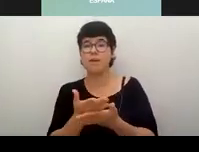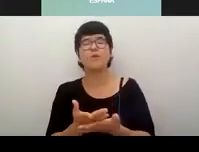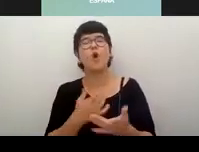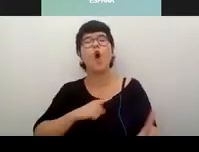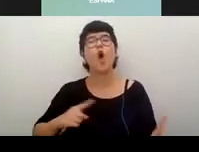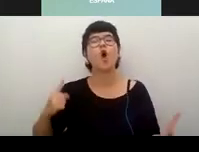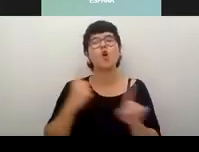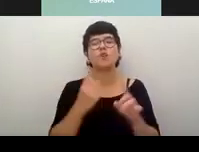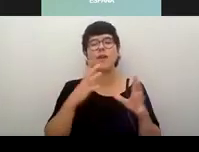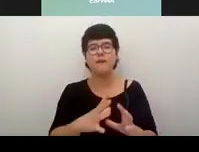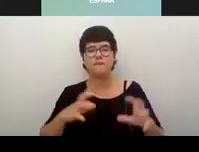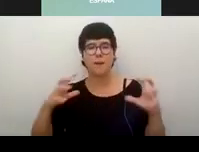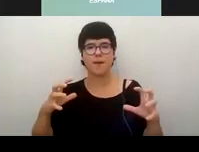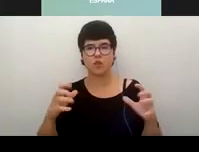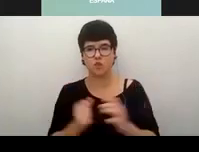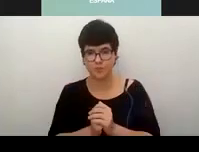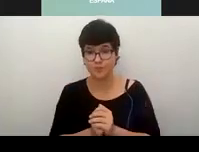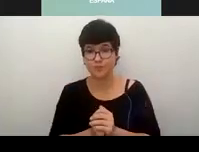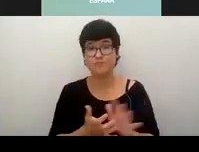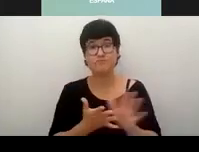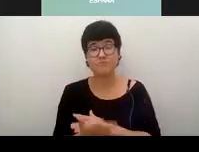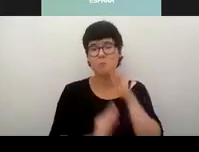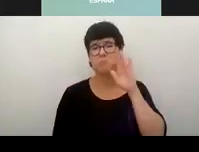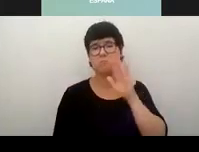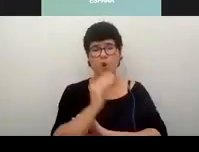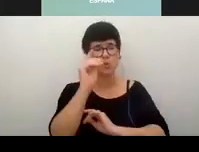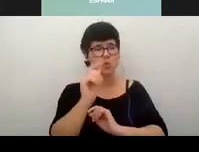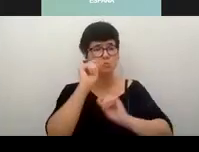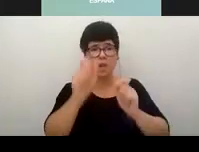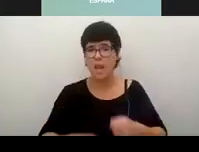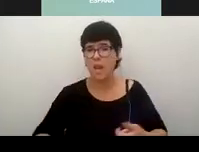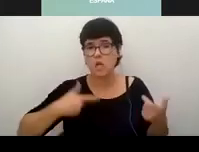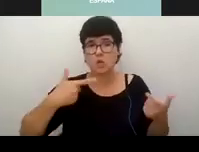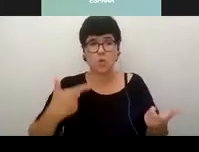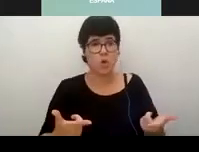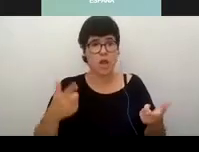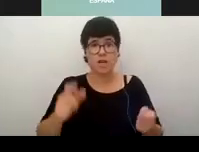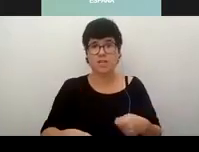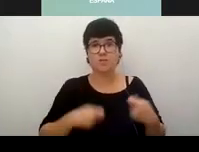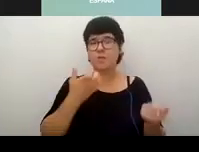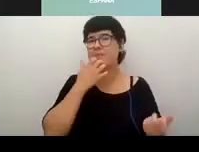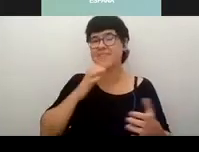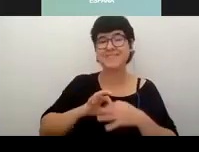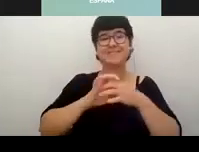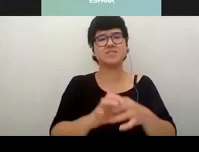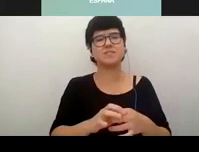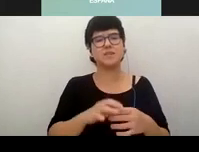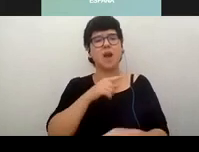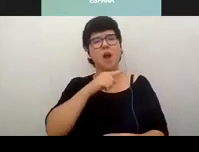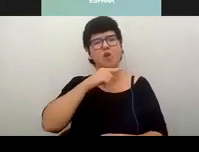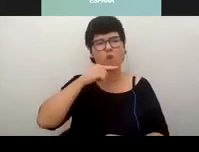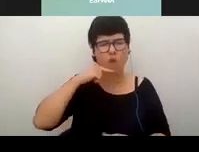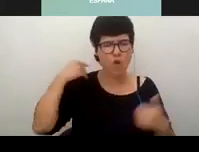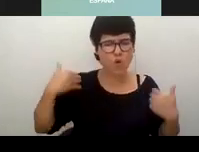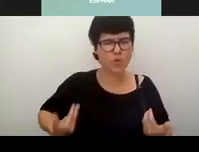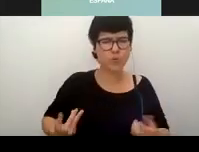muchos productos de origen natural destinados a la artrosis, por ejemplo, al tratamiento del dolor